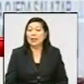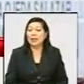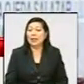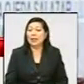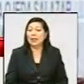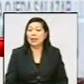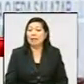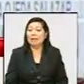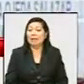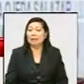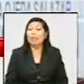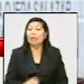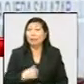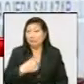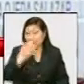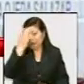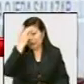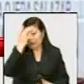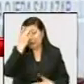Nuestra enfermedad,